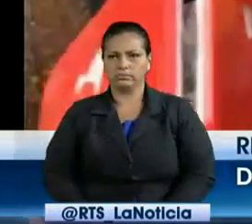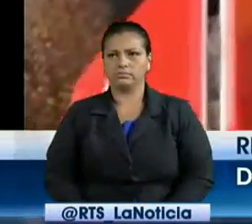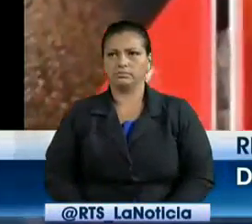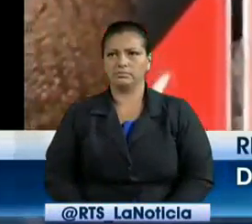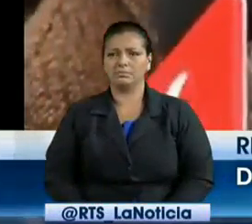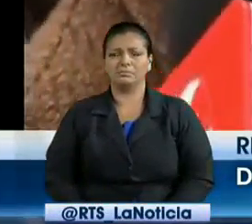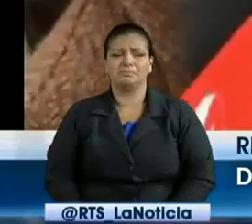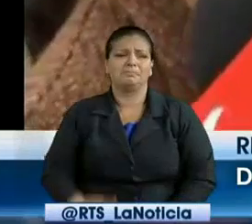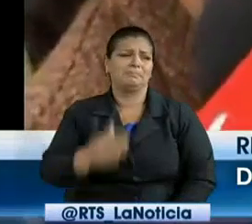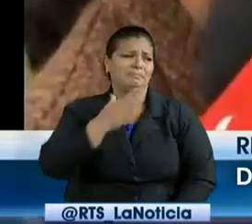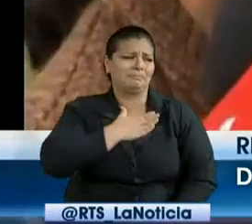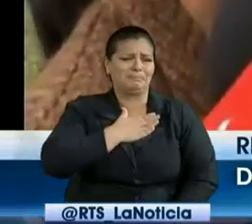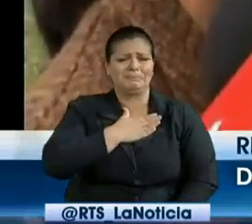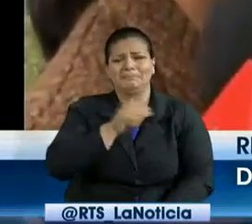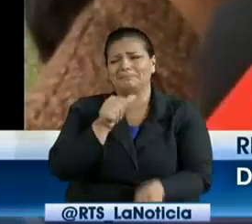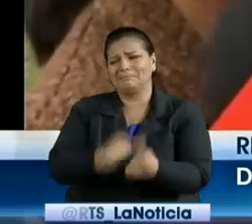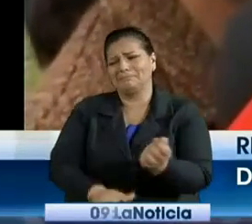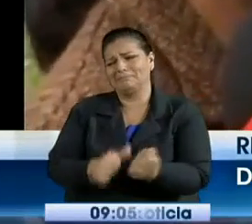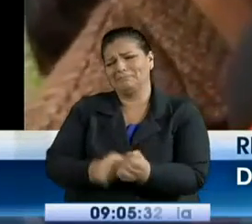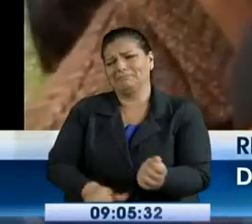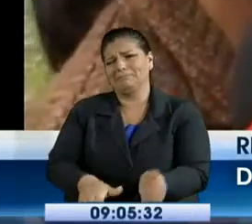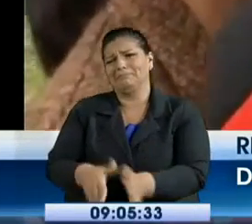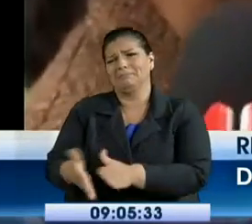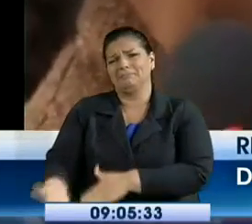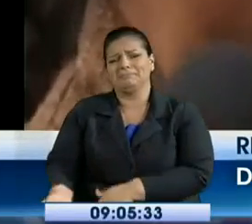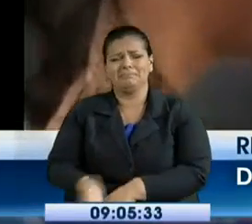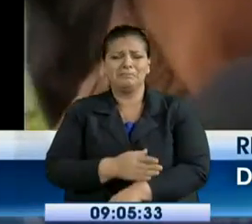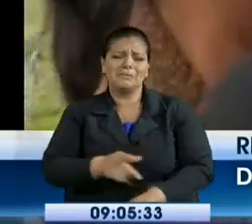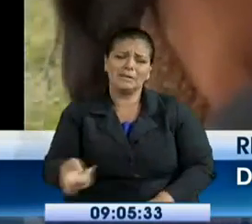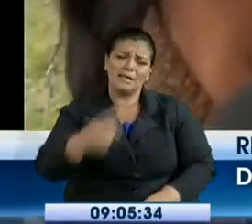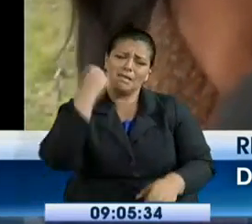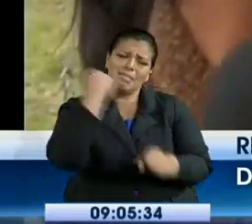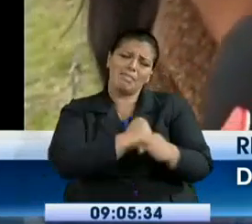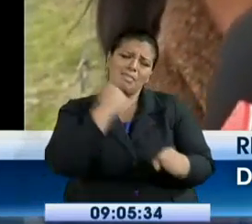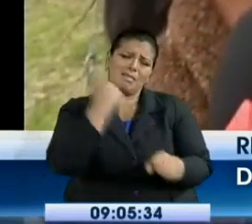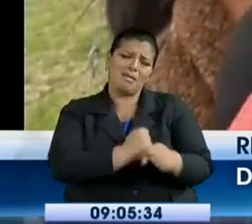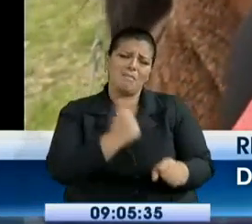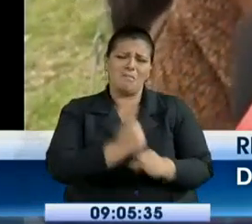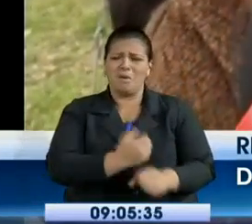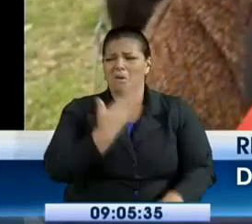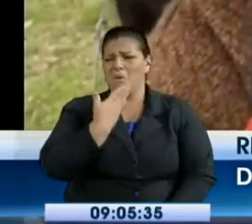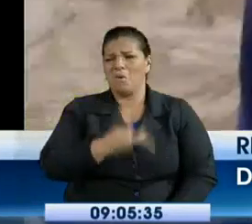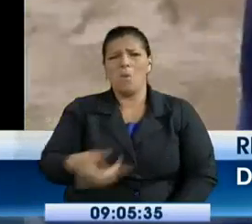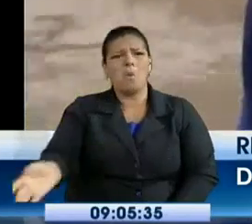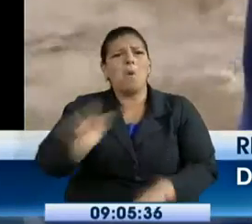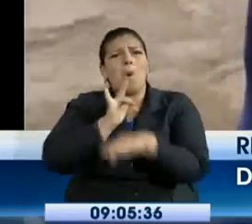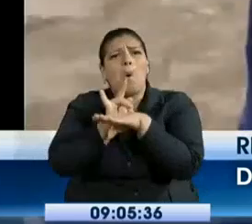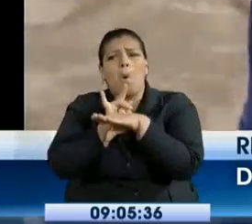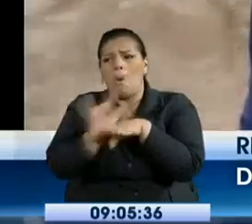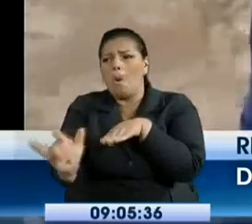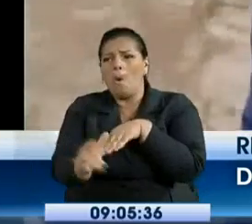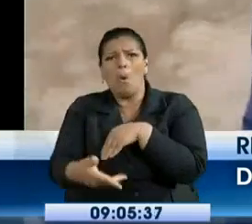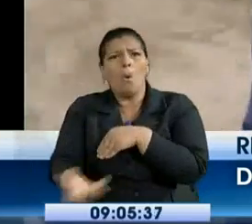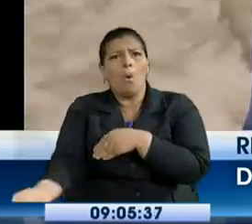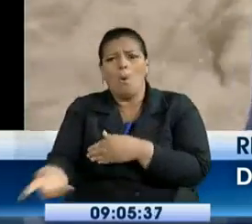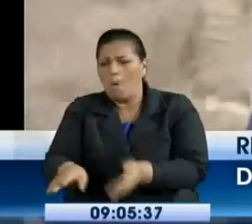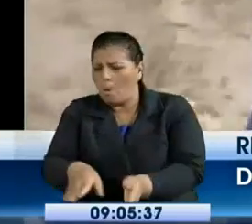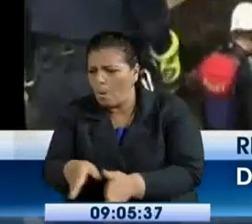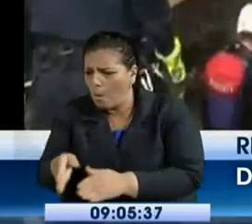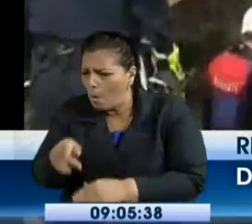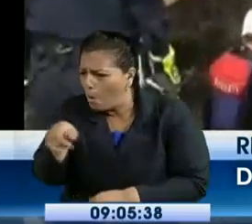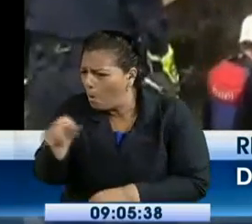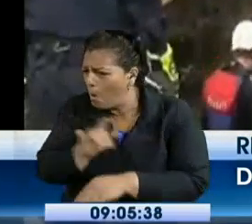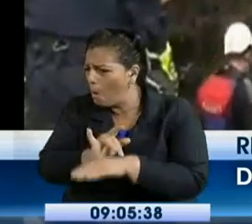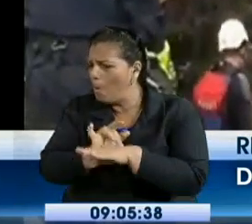Investigue esto, mi hermana. No sé, ella sí trabajaba, ella no es así para que le boten desnudo. Varias horas tomó a los miembros de los cuerpos de